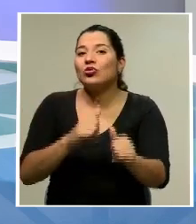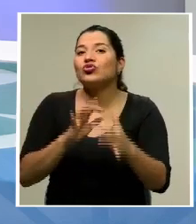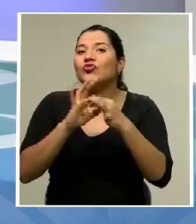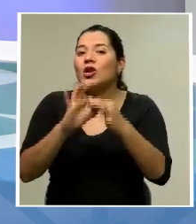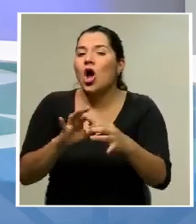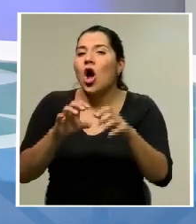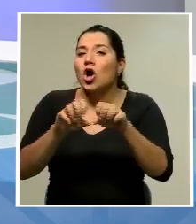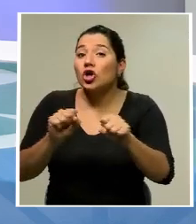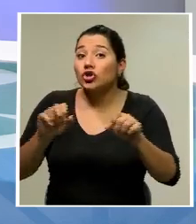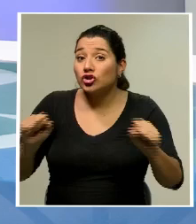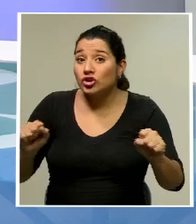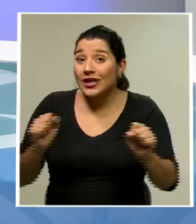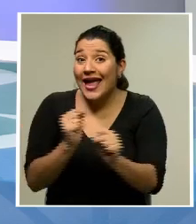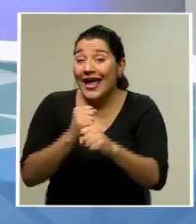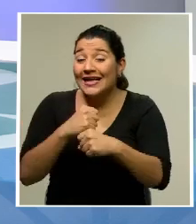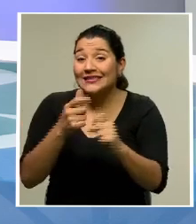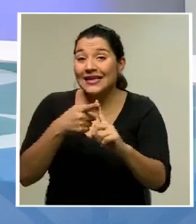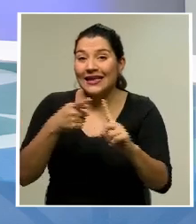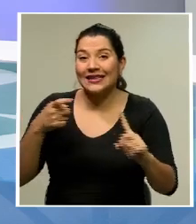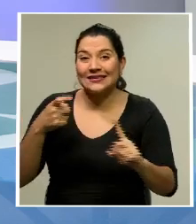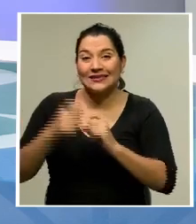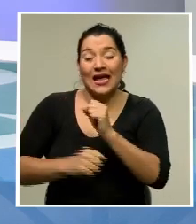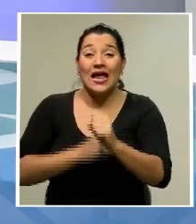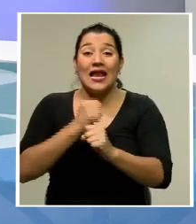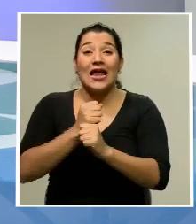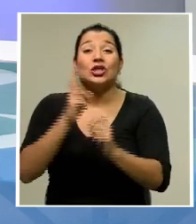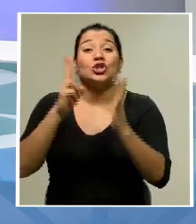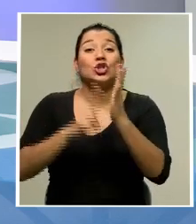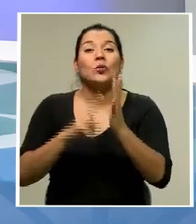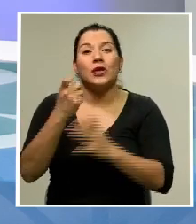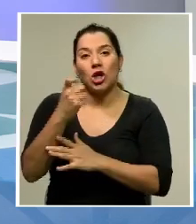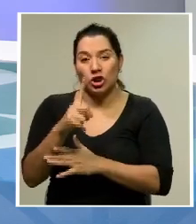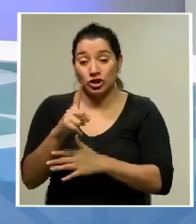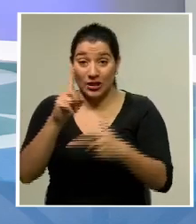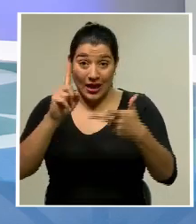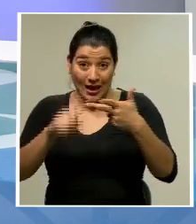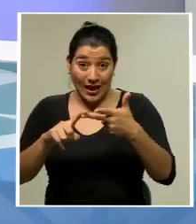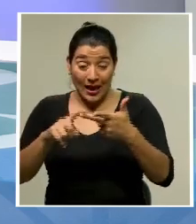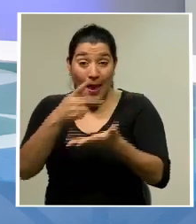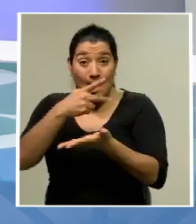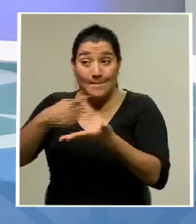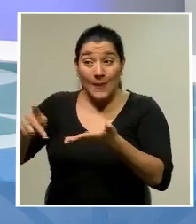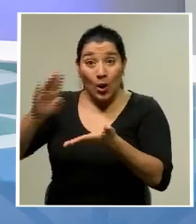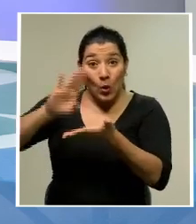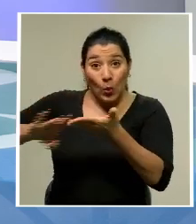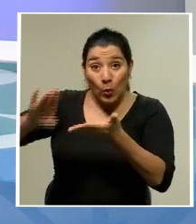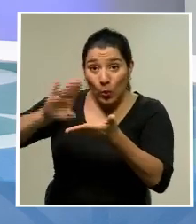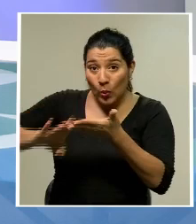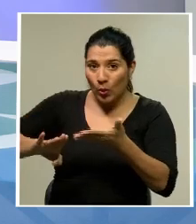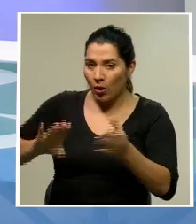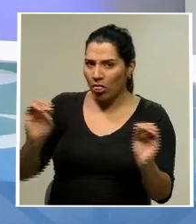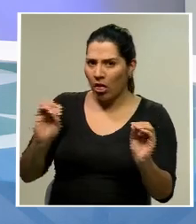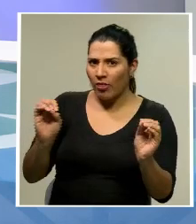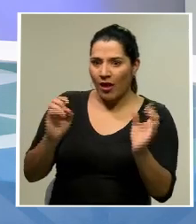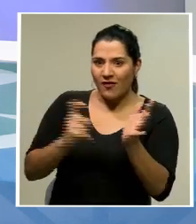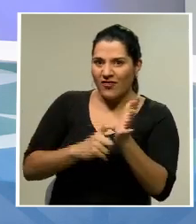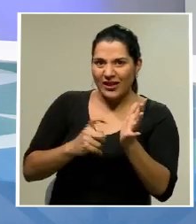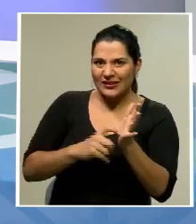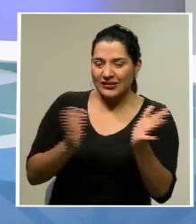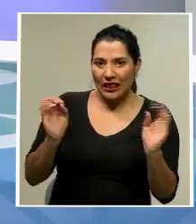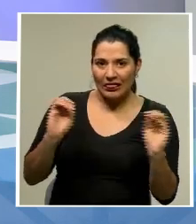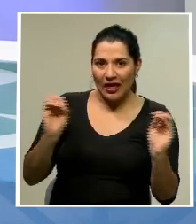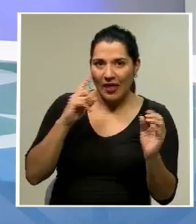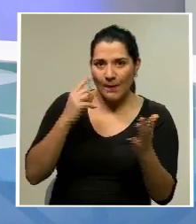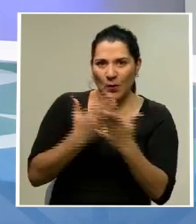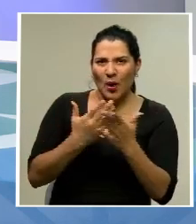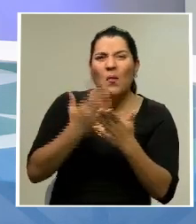habían hecho desde el 2011 y hasta pagos en efectivos que no quedaron registrados. Todo esto fue parte de